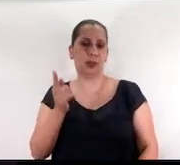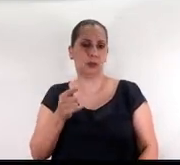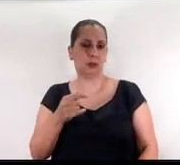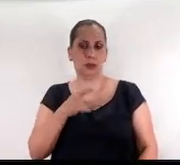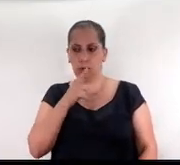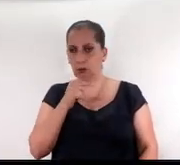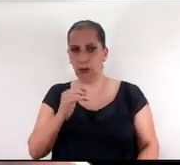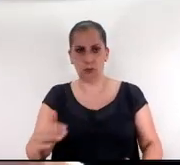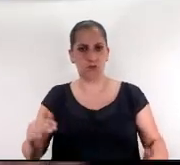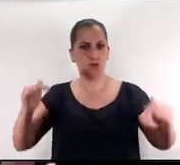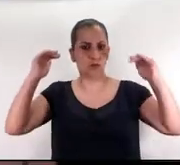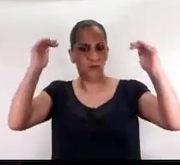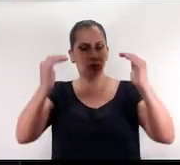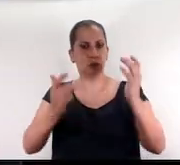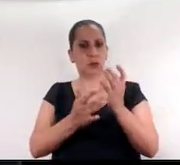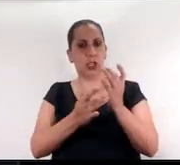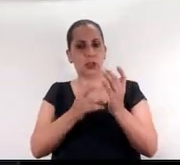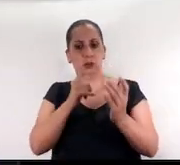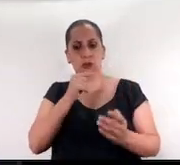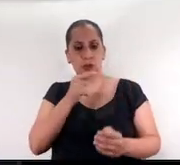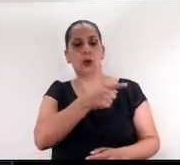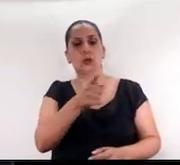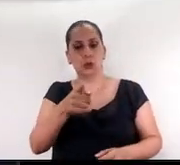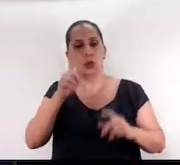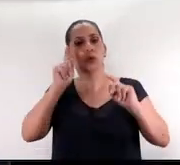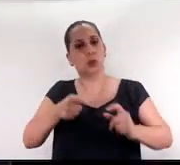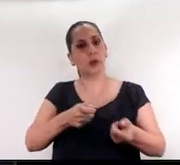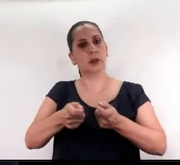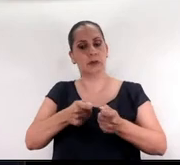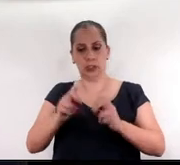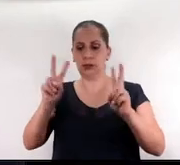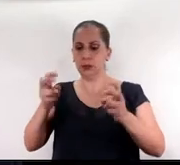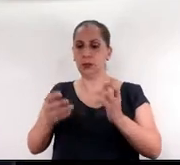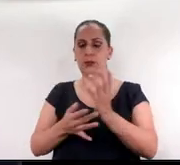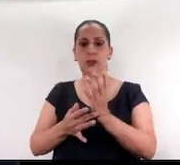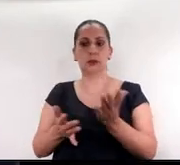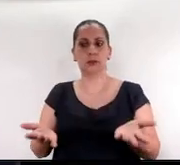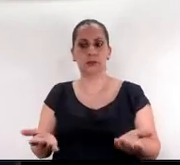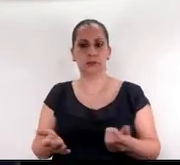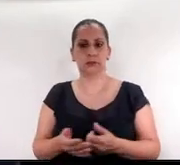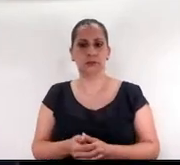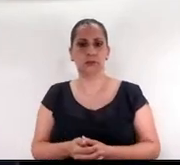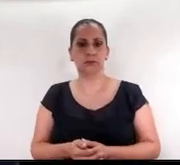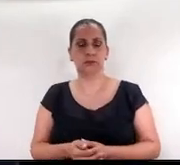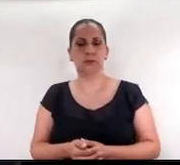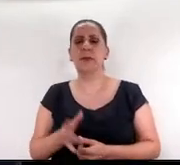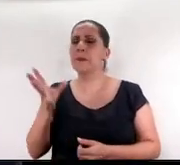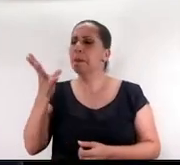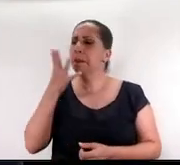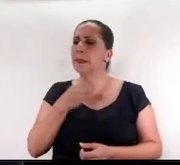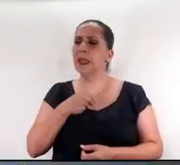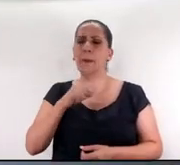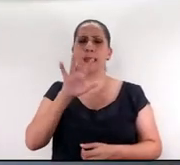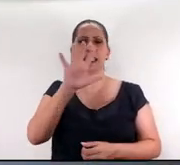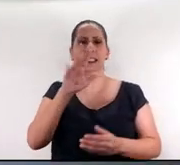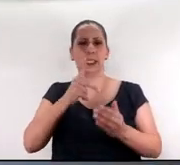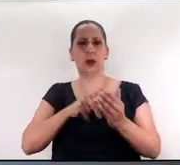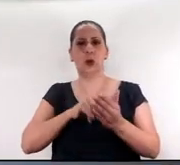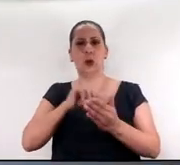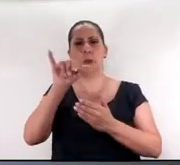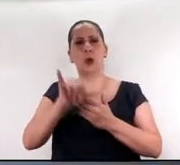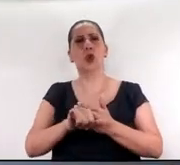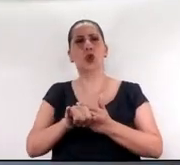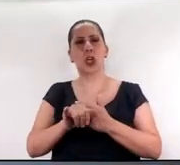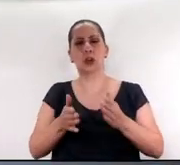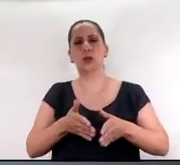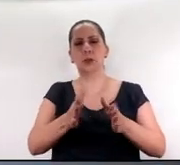¿Quién más que la gente técnica para poder dirigir los temas técnicos? Mencióneme 5 proyectos viales que usted le